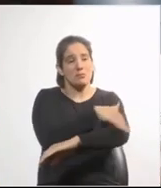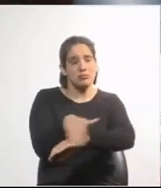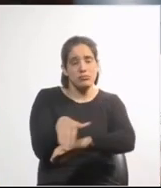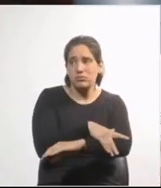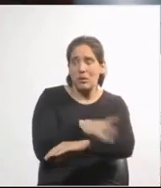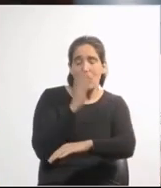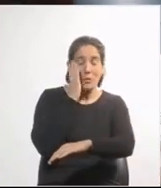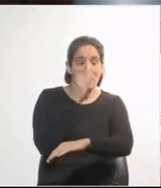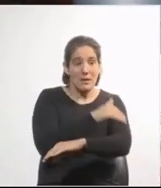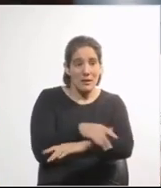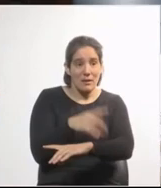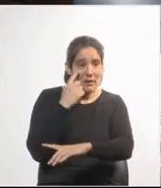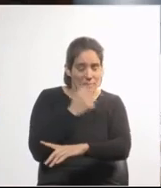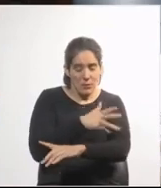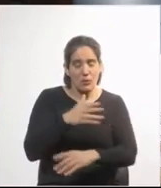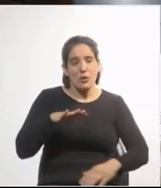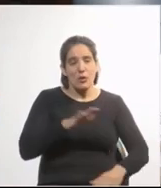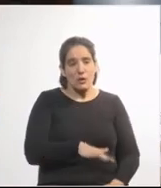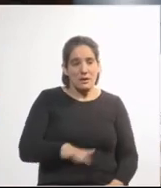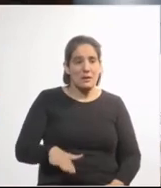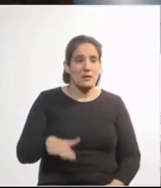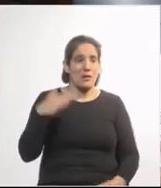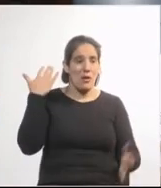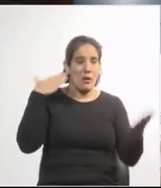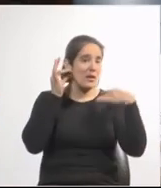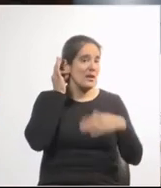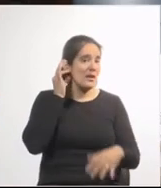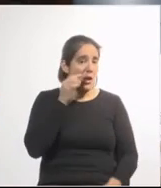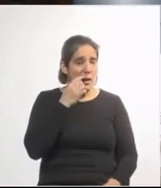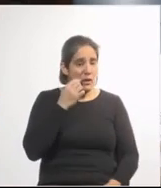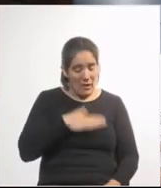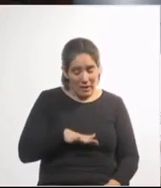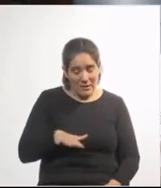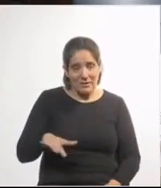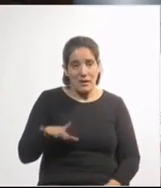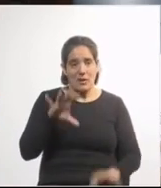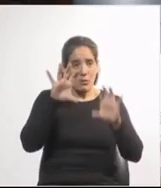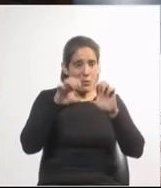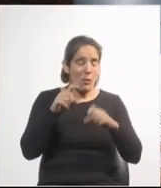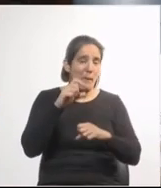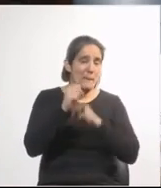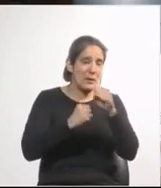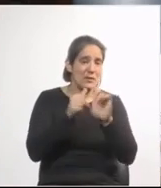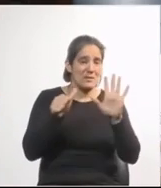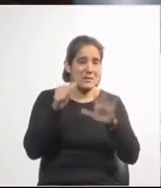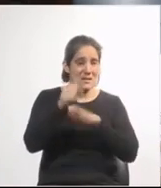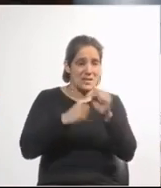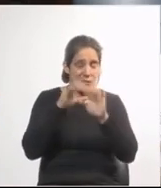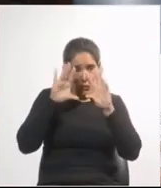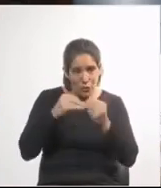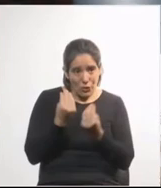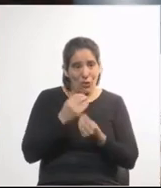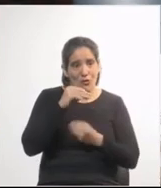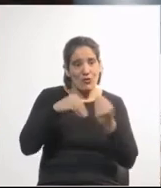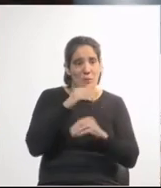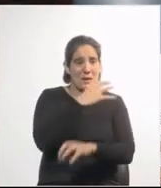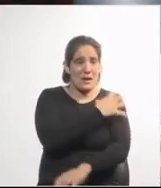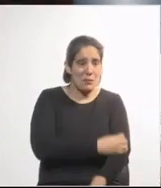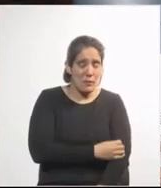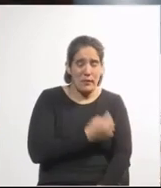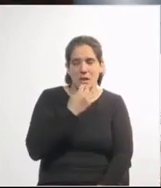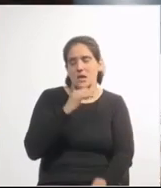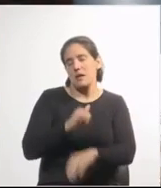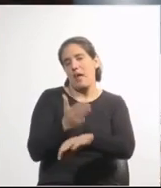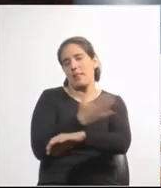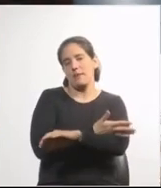y al incremento de las niñas y niños menores de 6 años en situación de pobreza, todos asuntos a los que ya me he